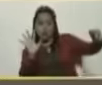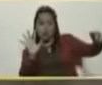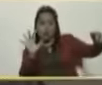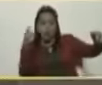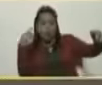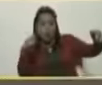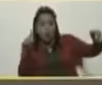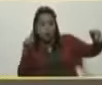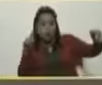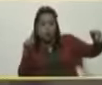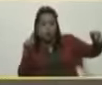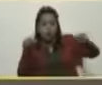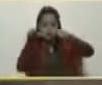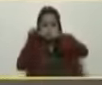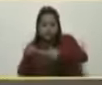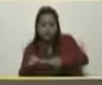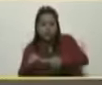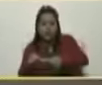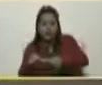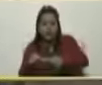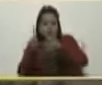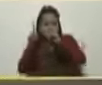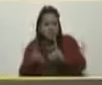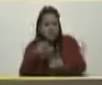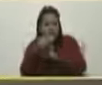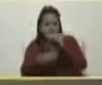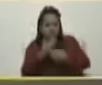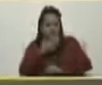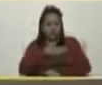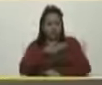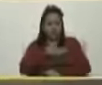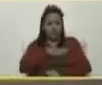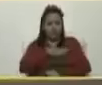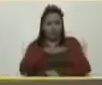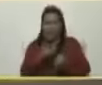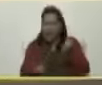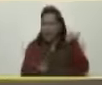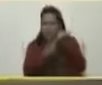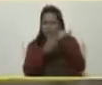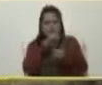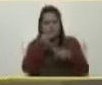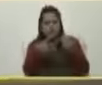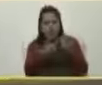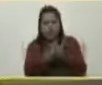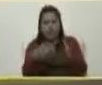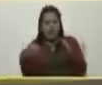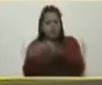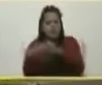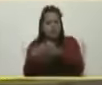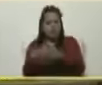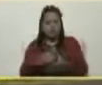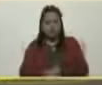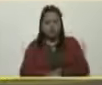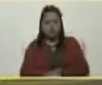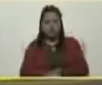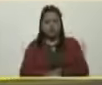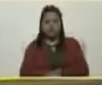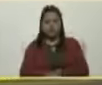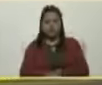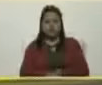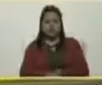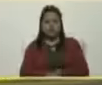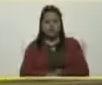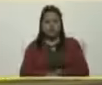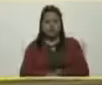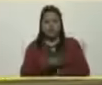decidieron apoyar en la decisión que tomó Juan Carlos Zamora, apoyar con todo su equipo, con todo ese equipo. Y bueno, darle